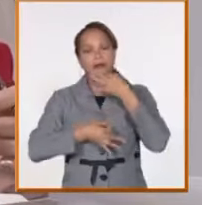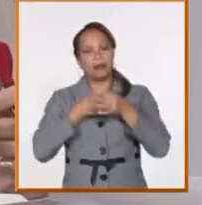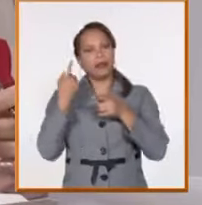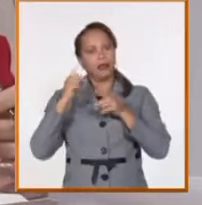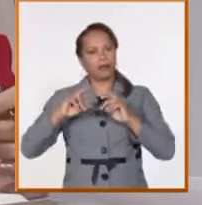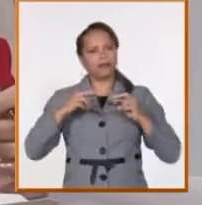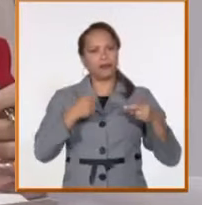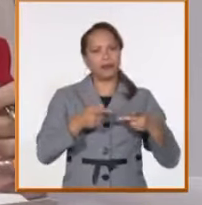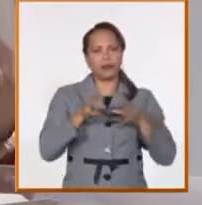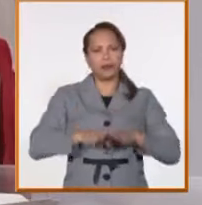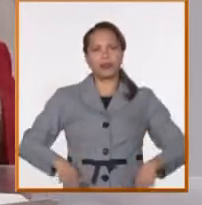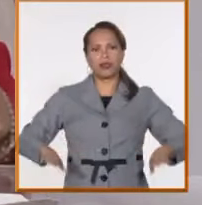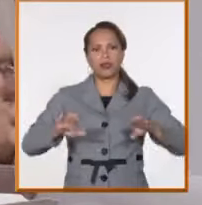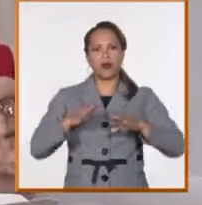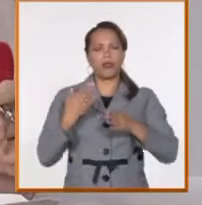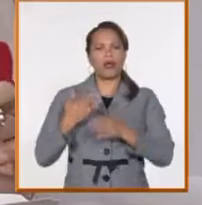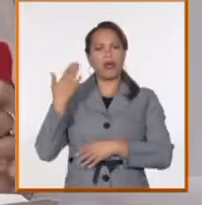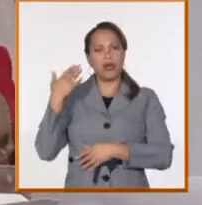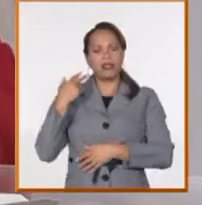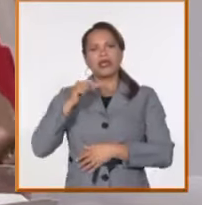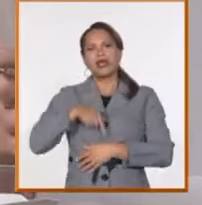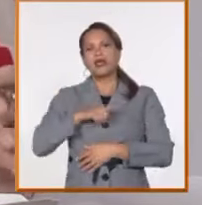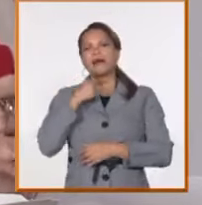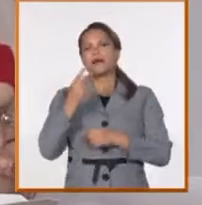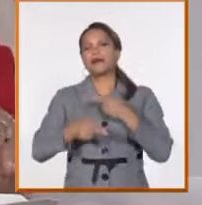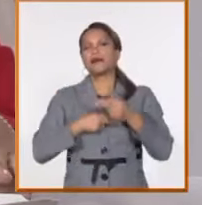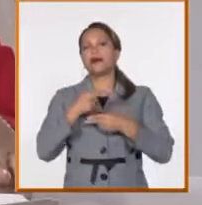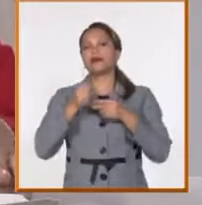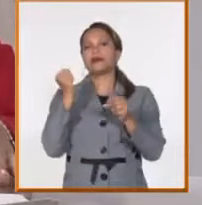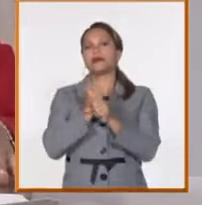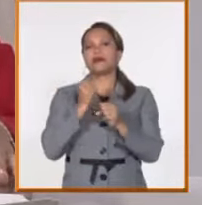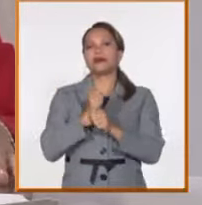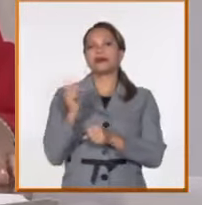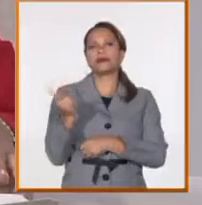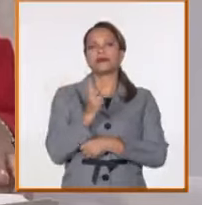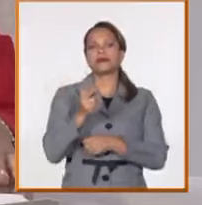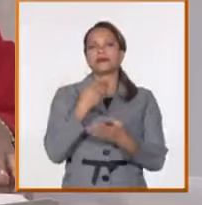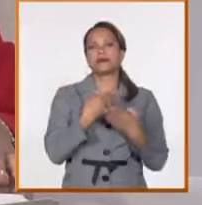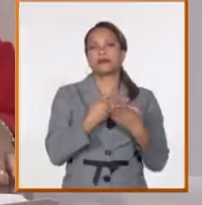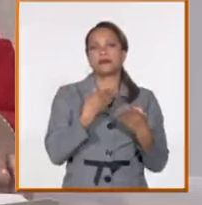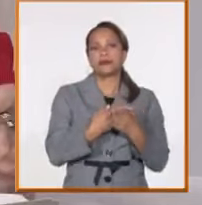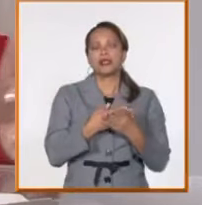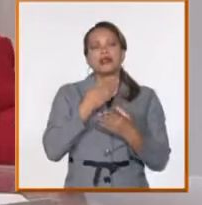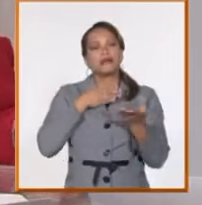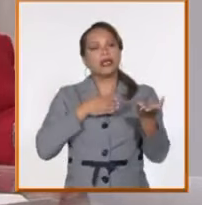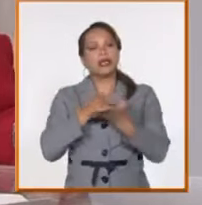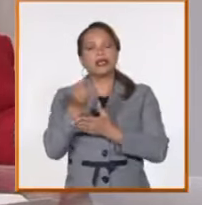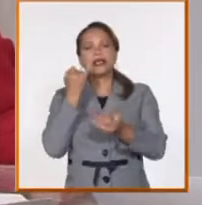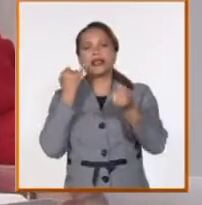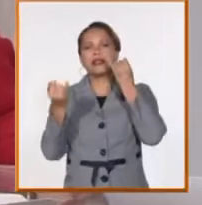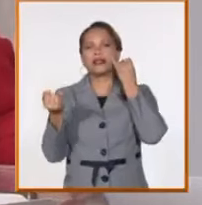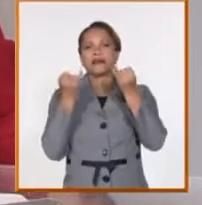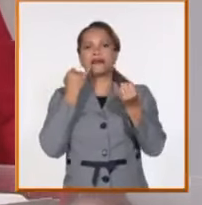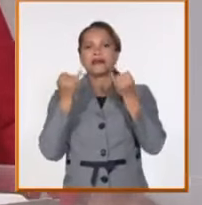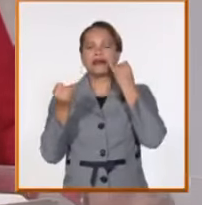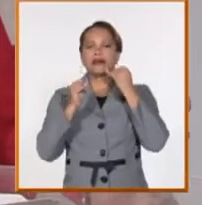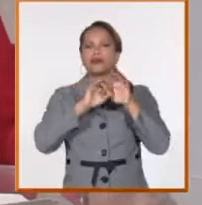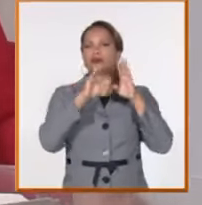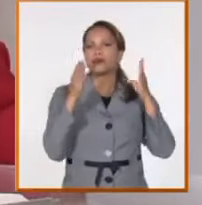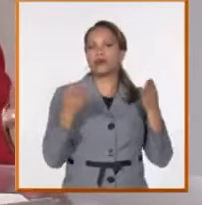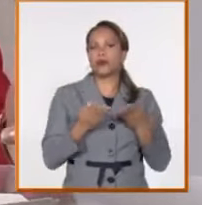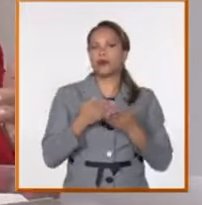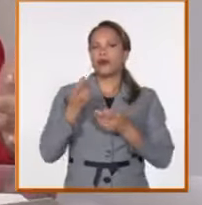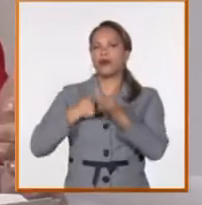redonda anterior eh hemos hecho un trabajo entre los dos organismos para continuar identificando todo lo que se